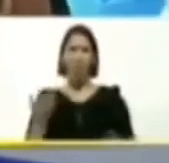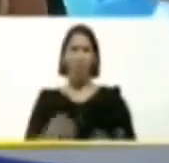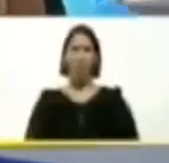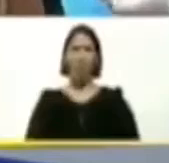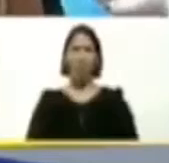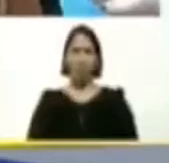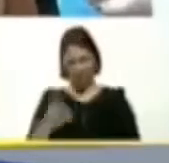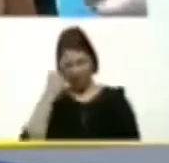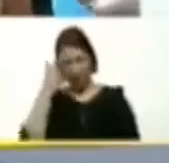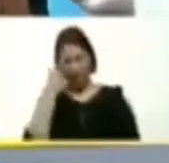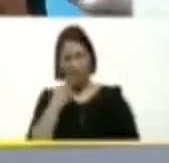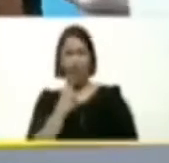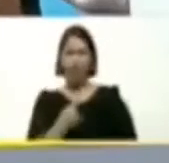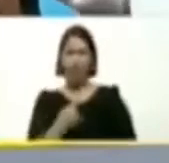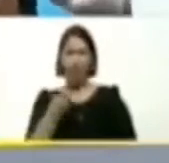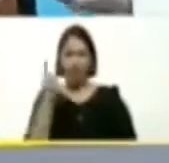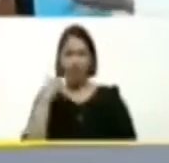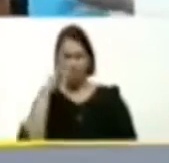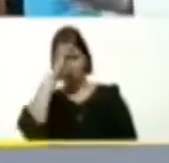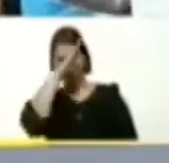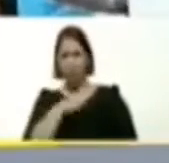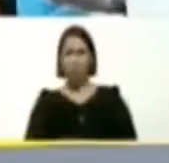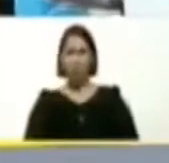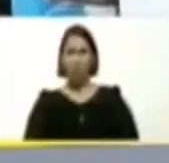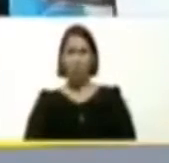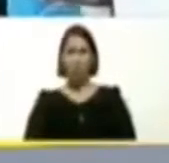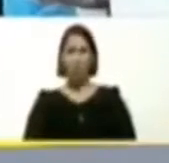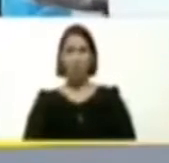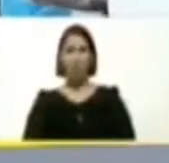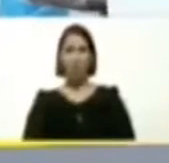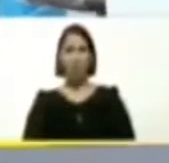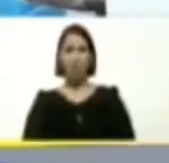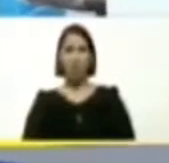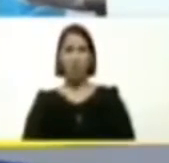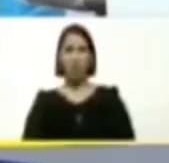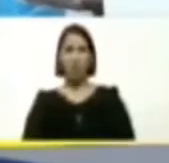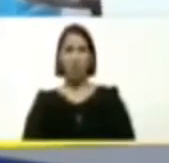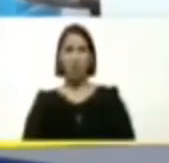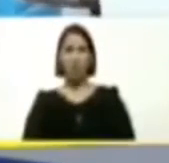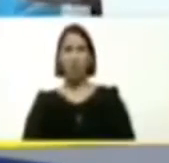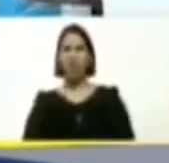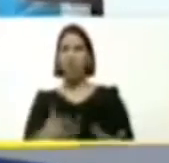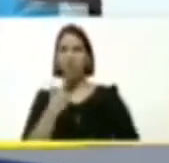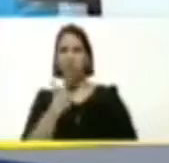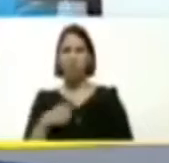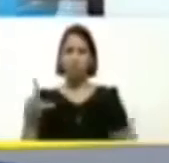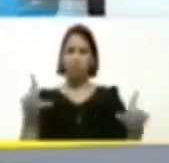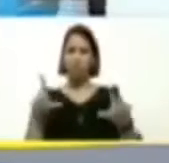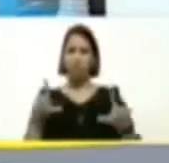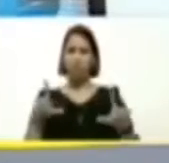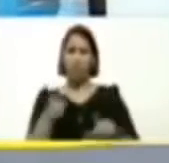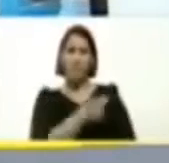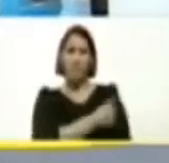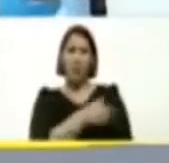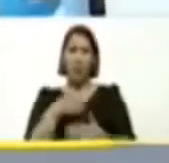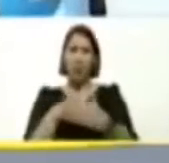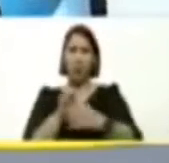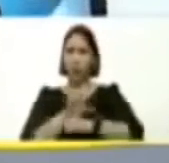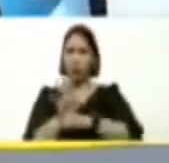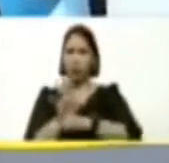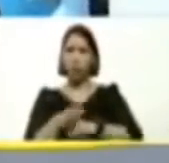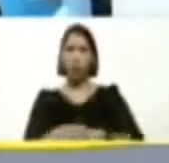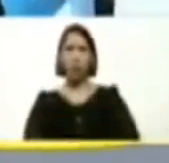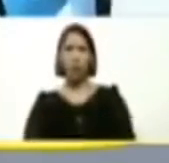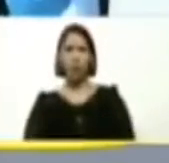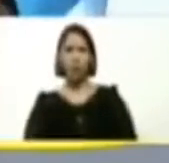qué dijo ayer Bolsonaro? ¿Ah? En vivo y directo. Que las vacunas contra el